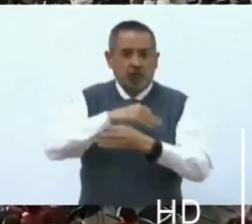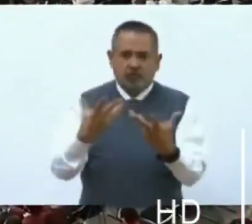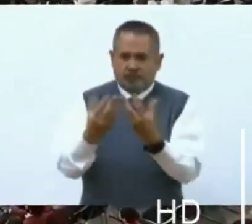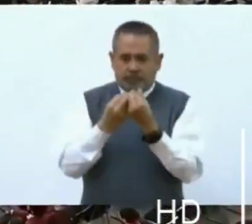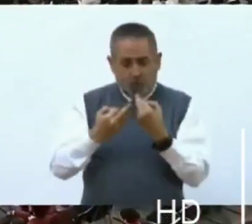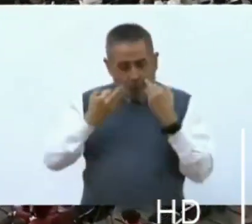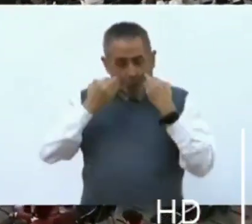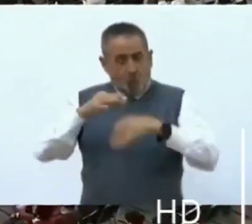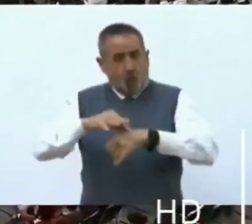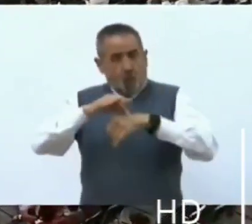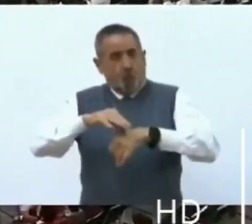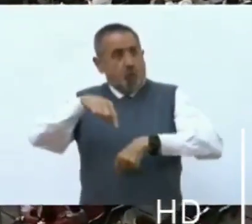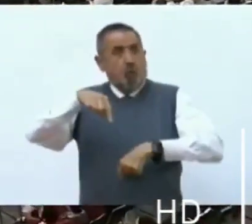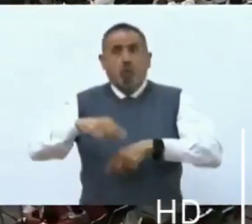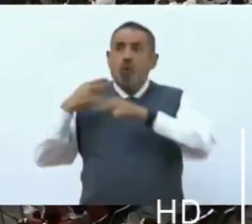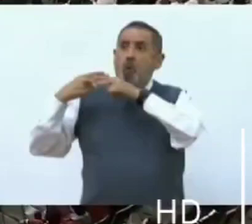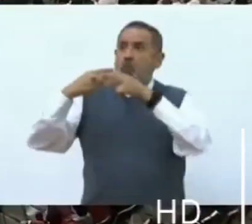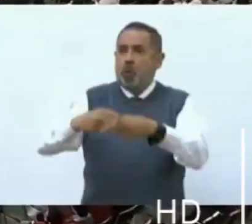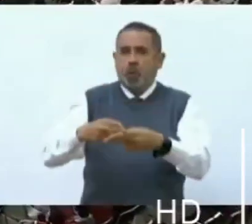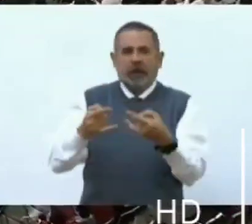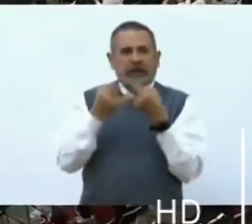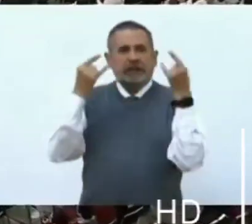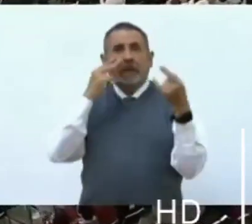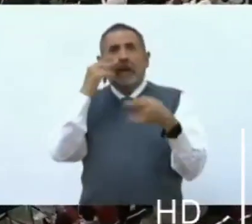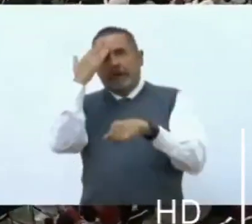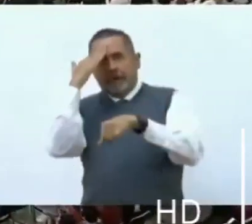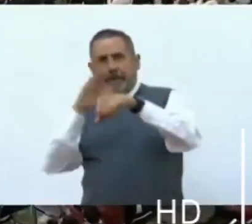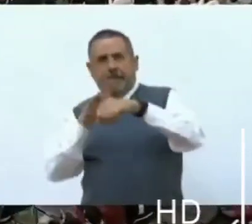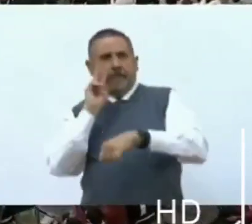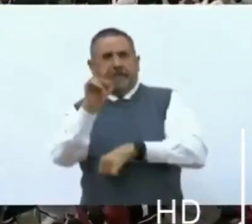ser testigos de esta parte de la historia. Gracias.